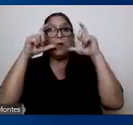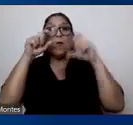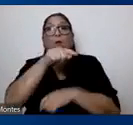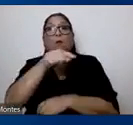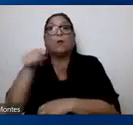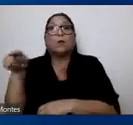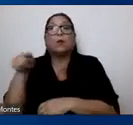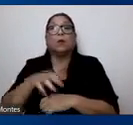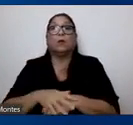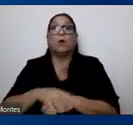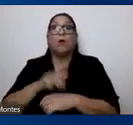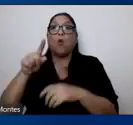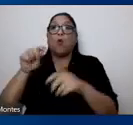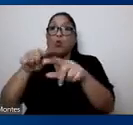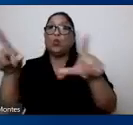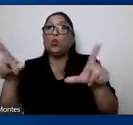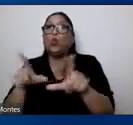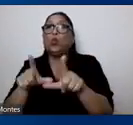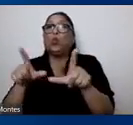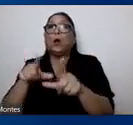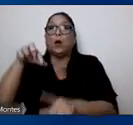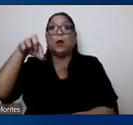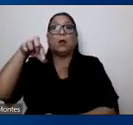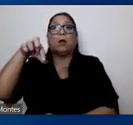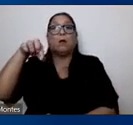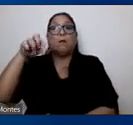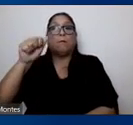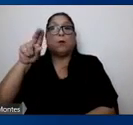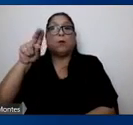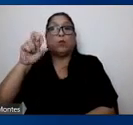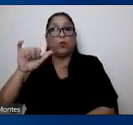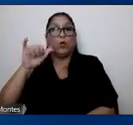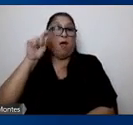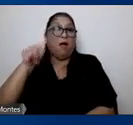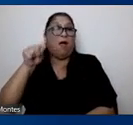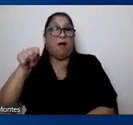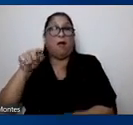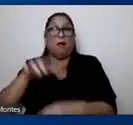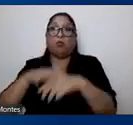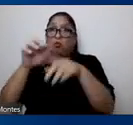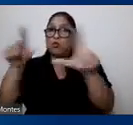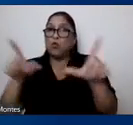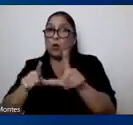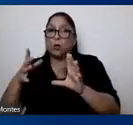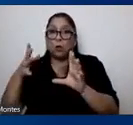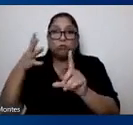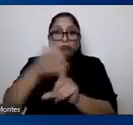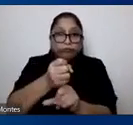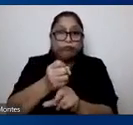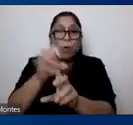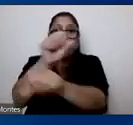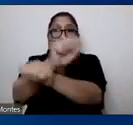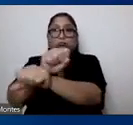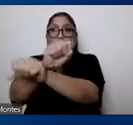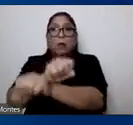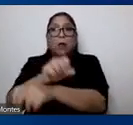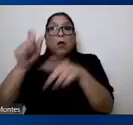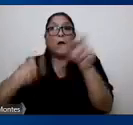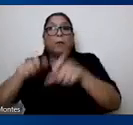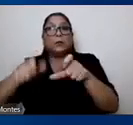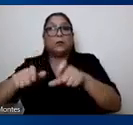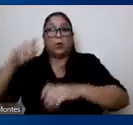sociedad, una localidad huancaína amazónica, donde pues toman de rehenes a miembros de la